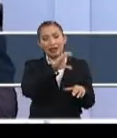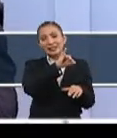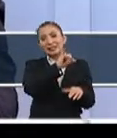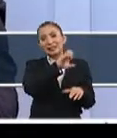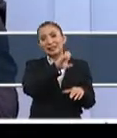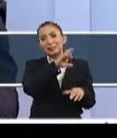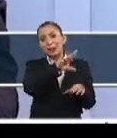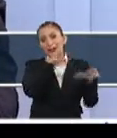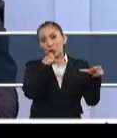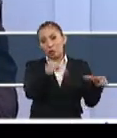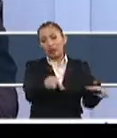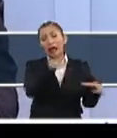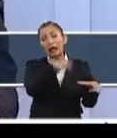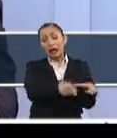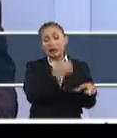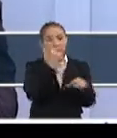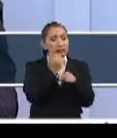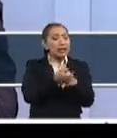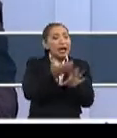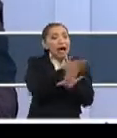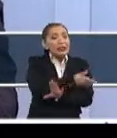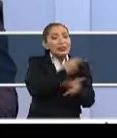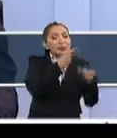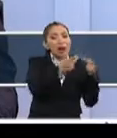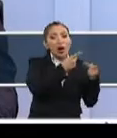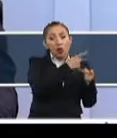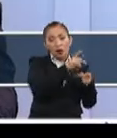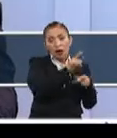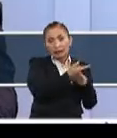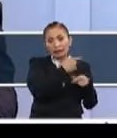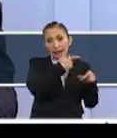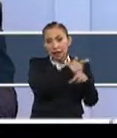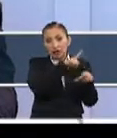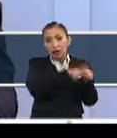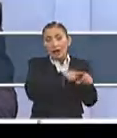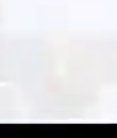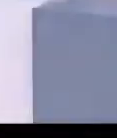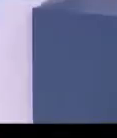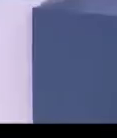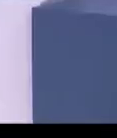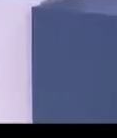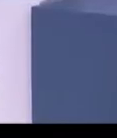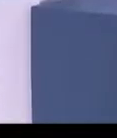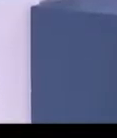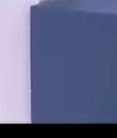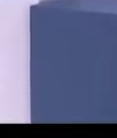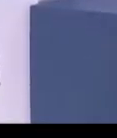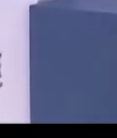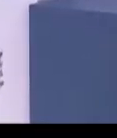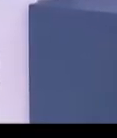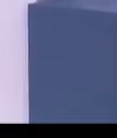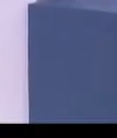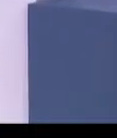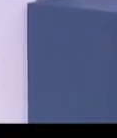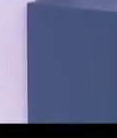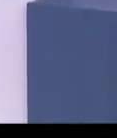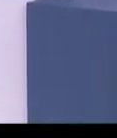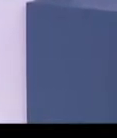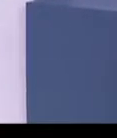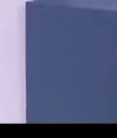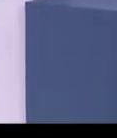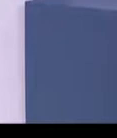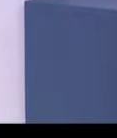ciberseguridad. Es un seguimiento a lo que fue la estrategia, o es la Estrategia Nacional de Ciberseguridad. En nuestra colaboración con la